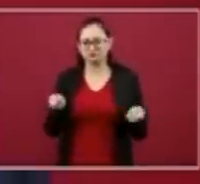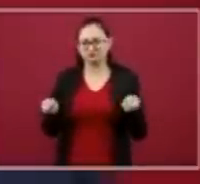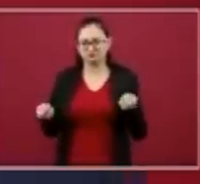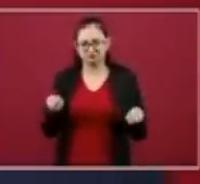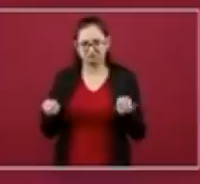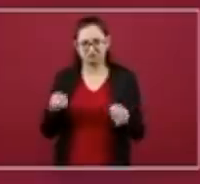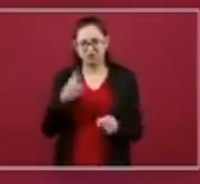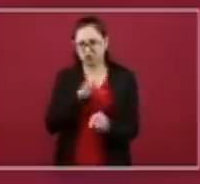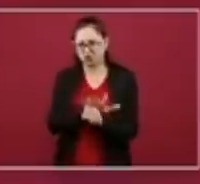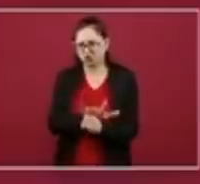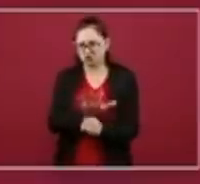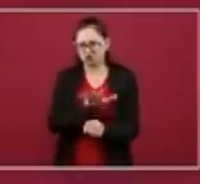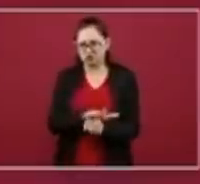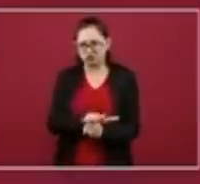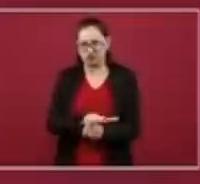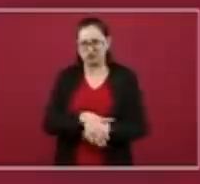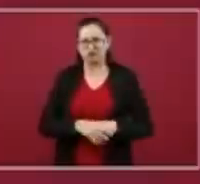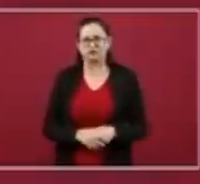racional,